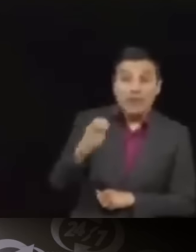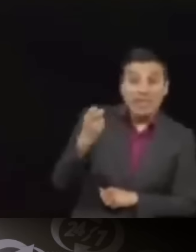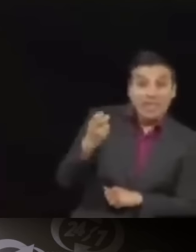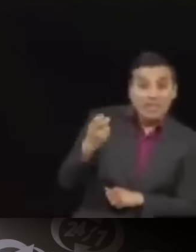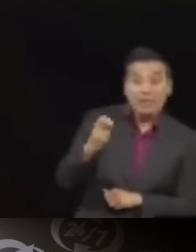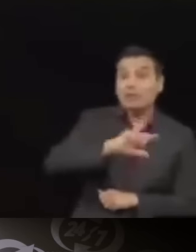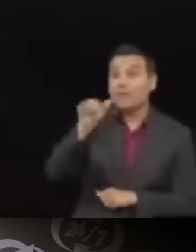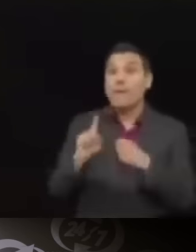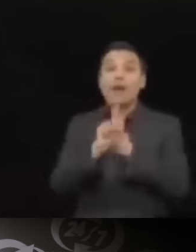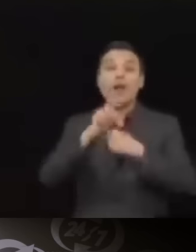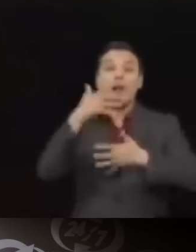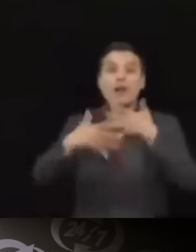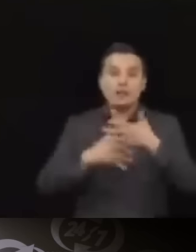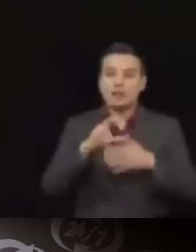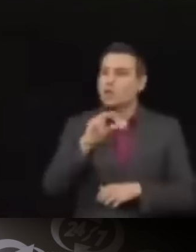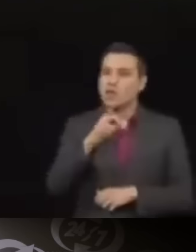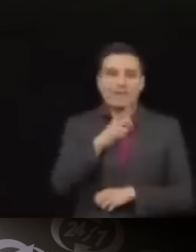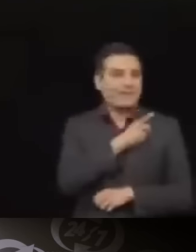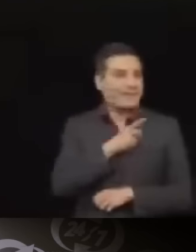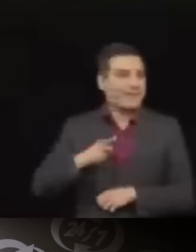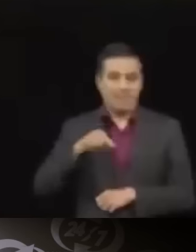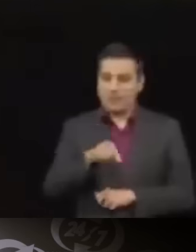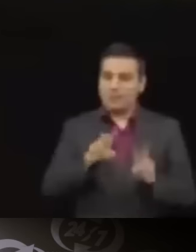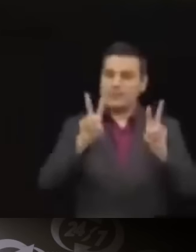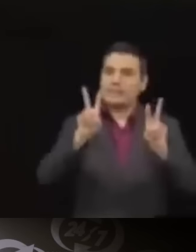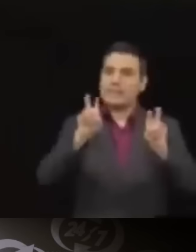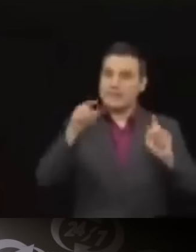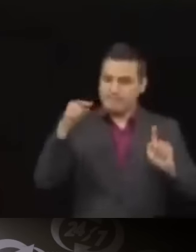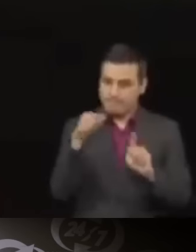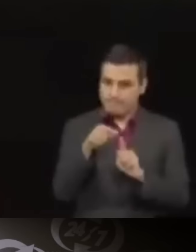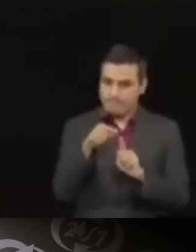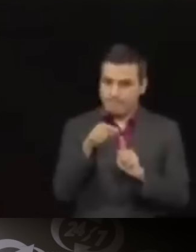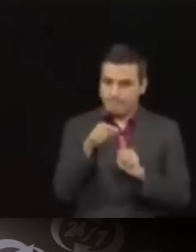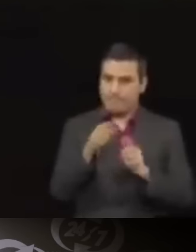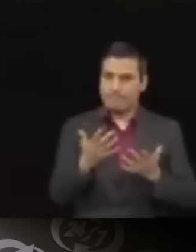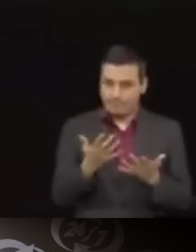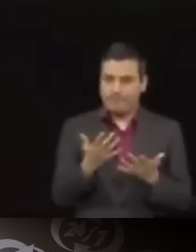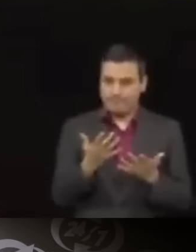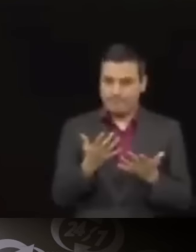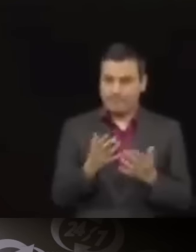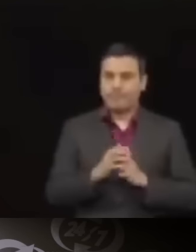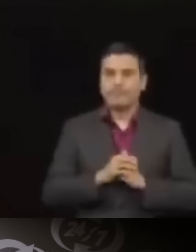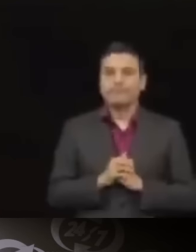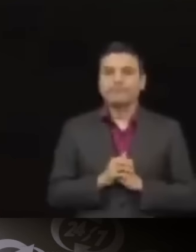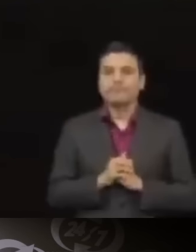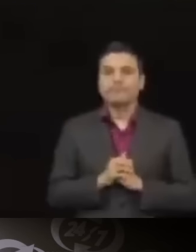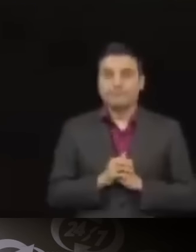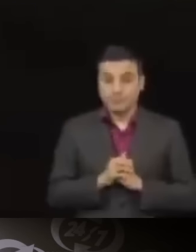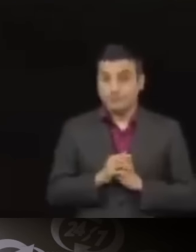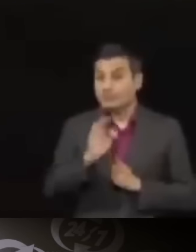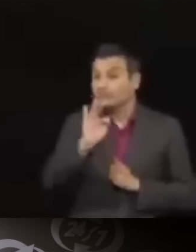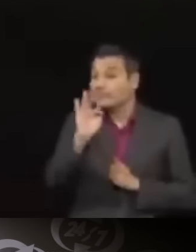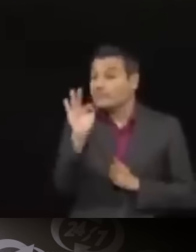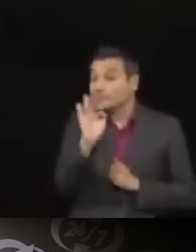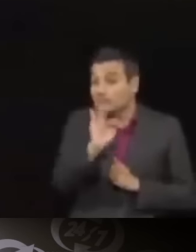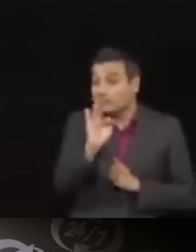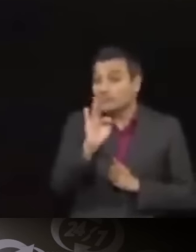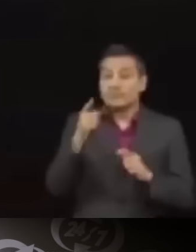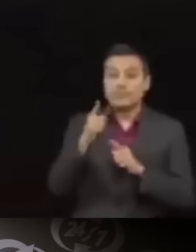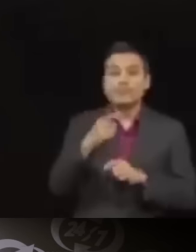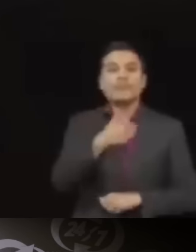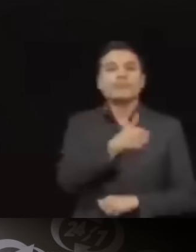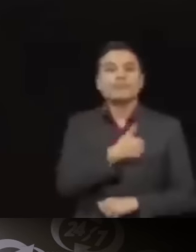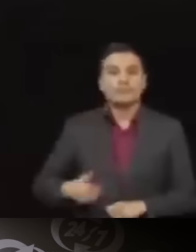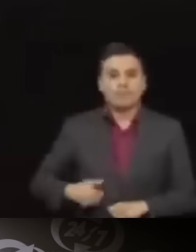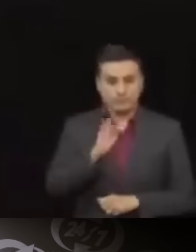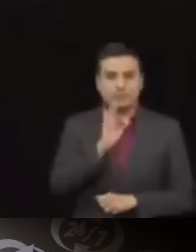que pudiesen generar controversias o discusiones ajenas a los asuntos agendados en el orden del día y en su caso se discutan. En dicho supuesto, el presidente podrá interrumpir